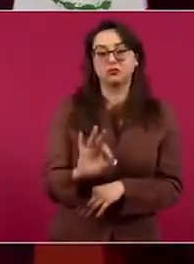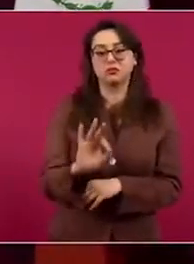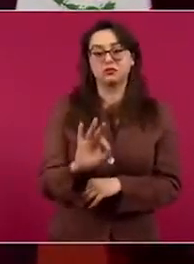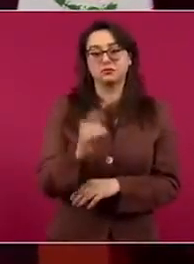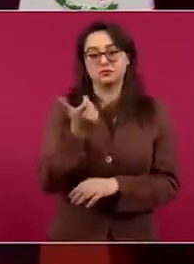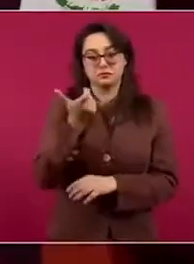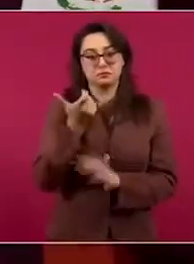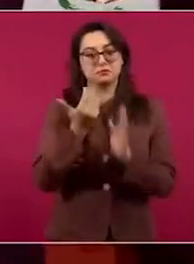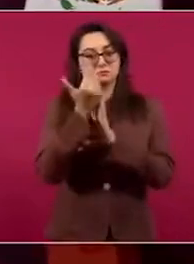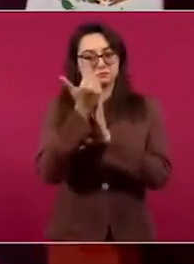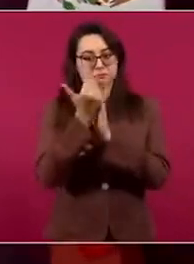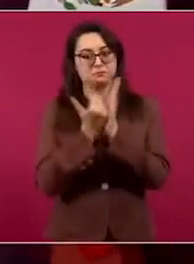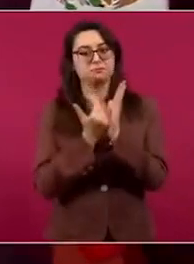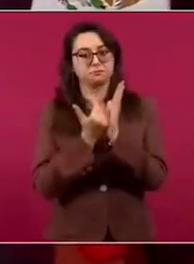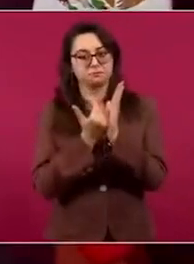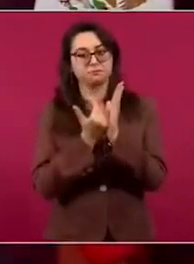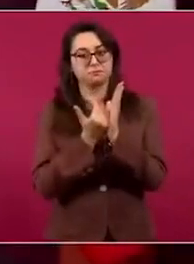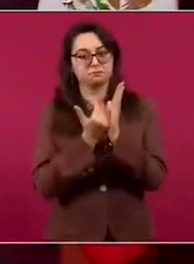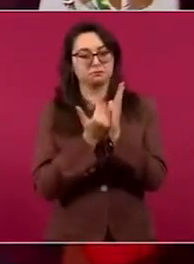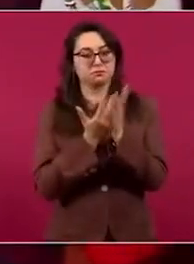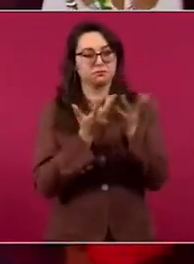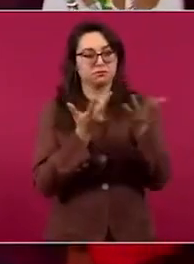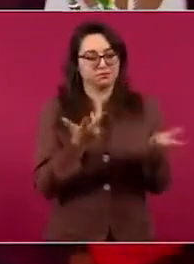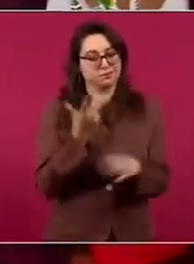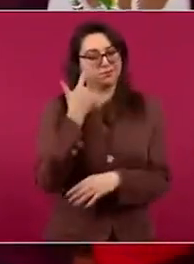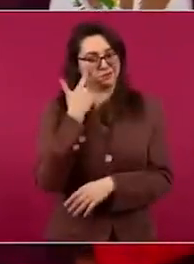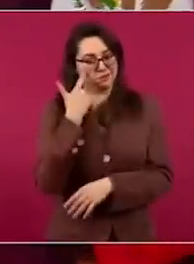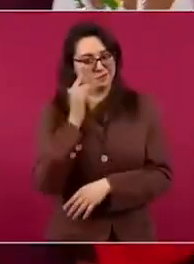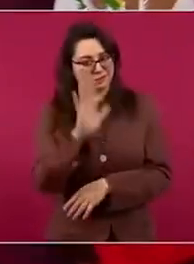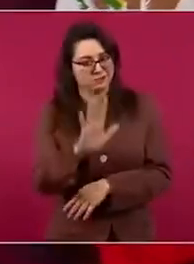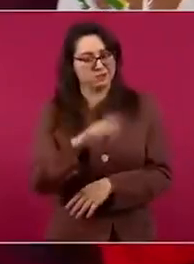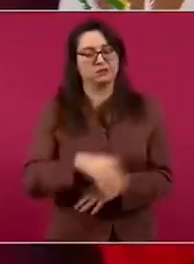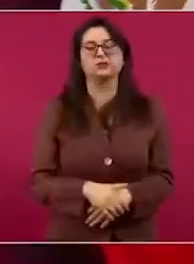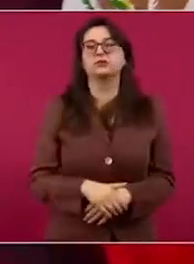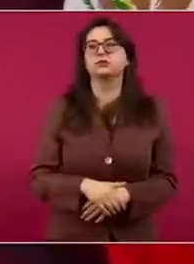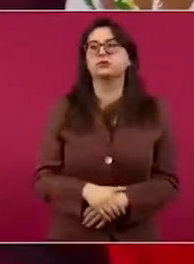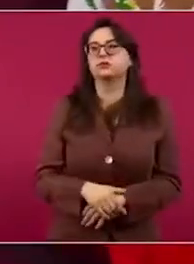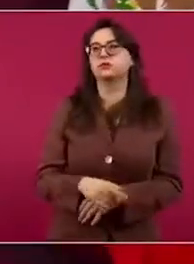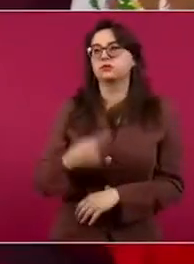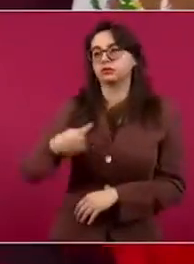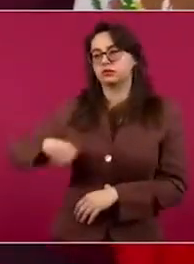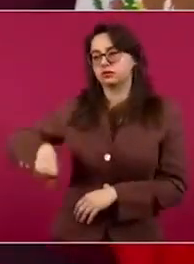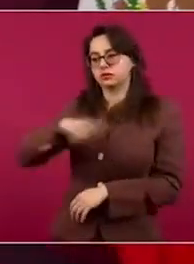Si nosotros construyéramos las plantas,